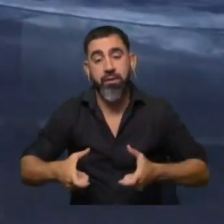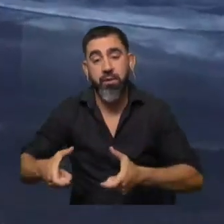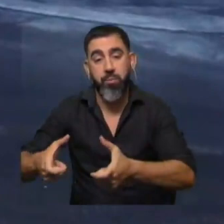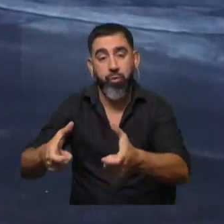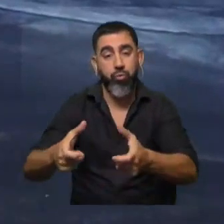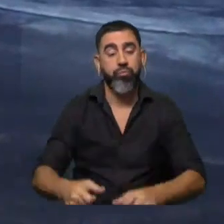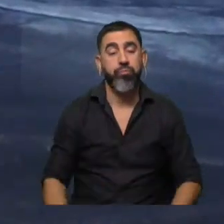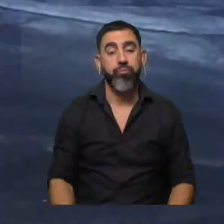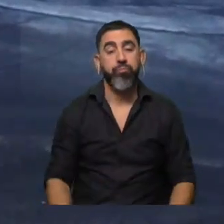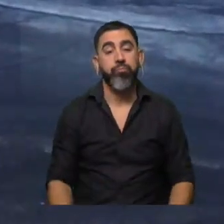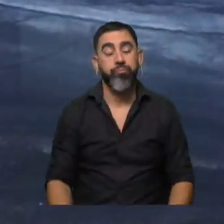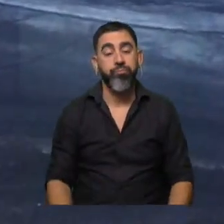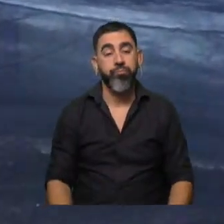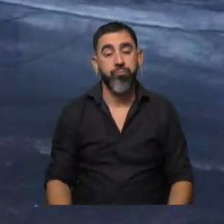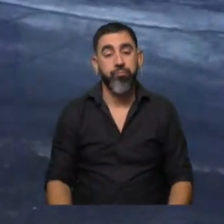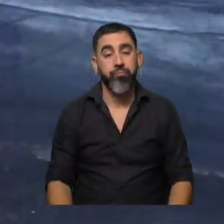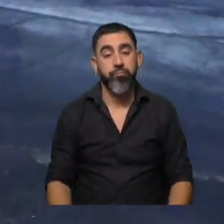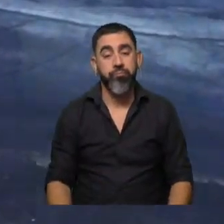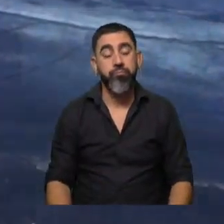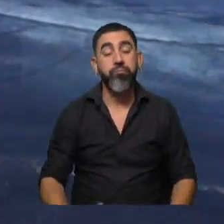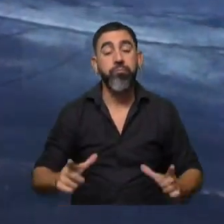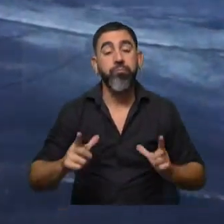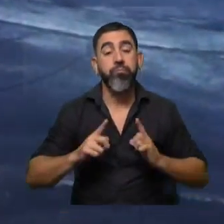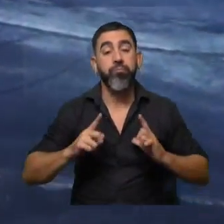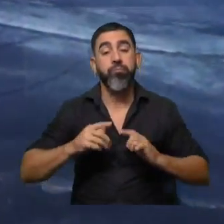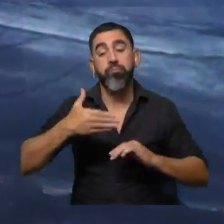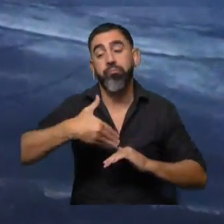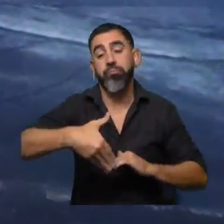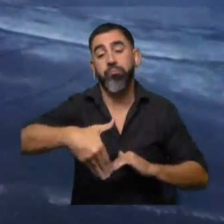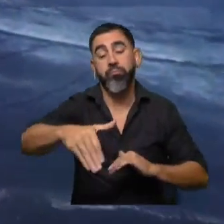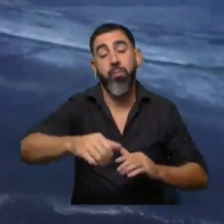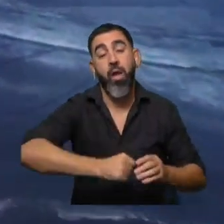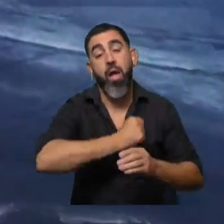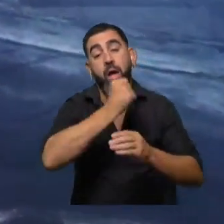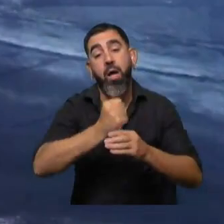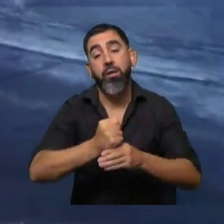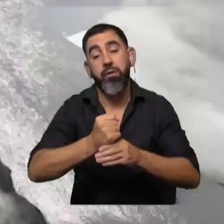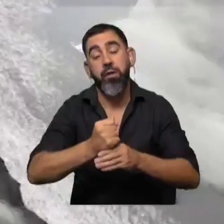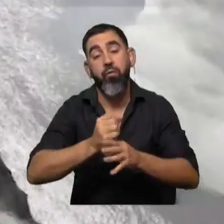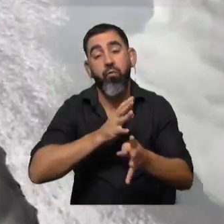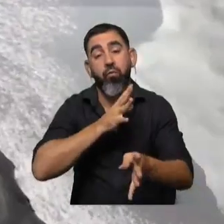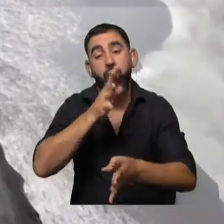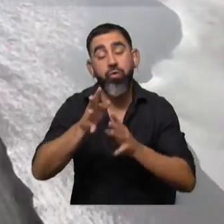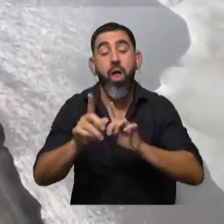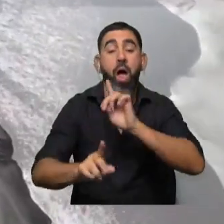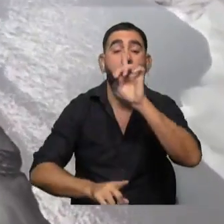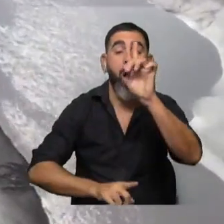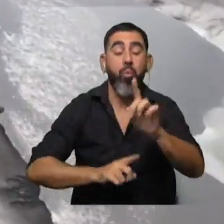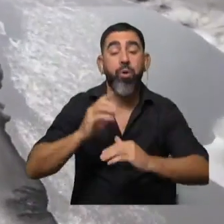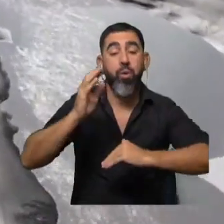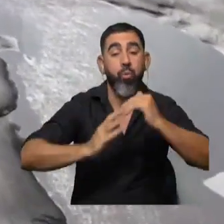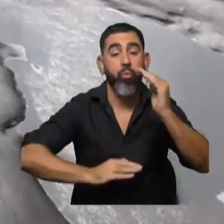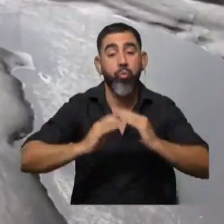capital. Según pudo saber Sobreciencia, se espera que en las próximas horas y hasta que puedan comenzar a funcionar algunas de las obras